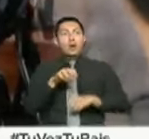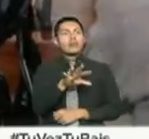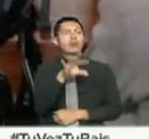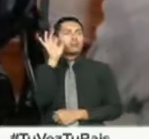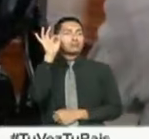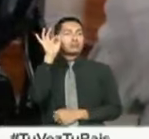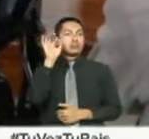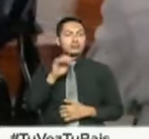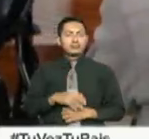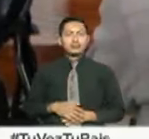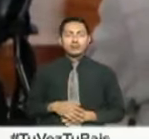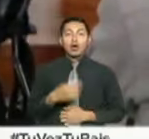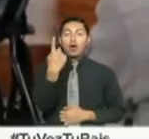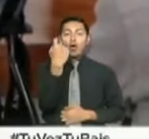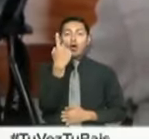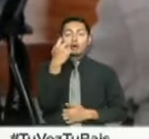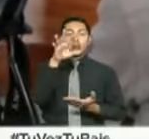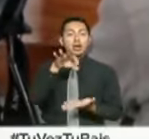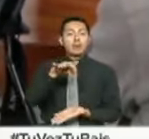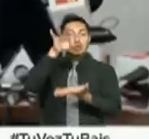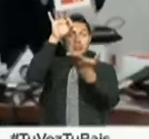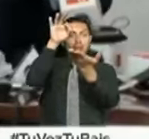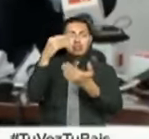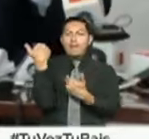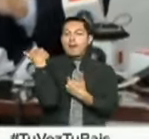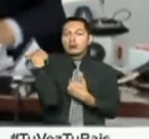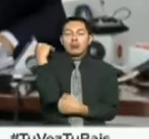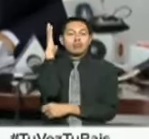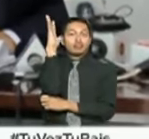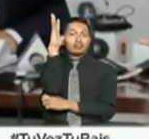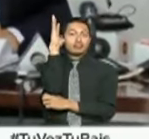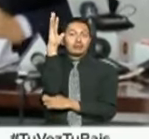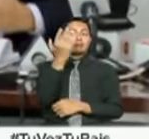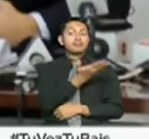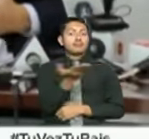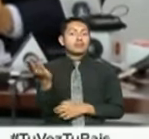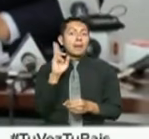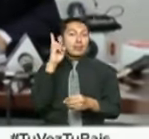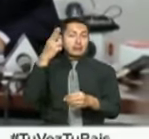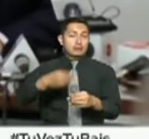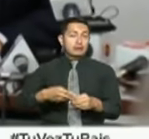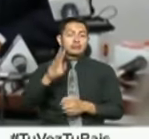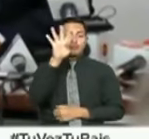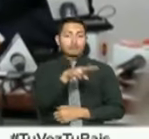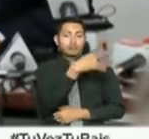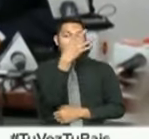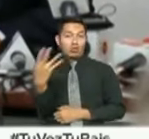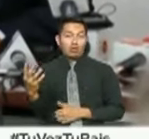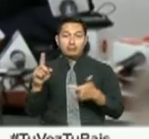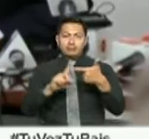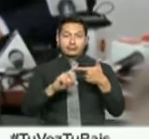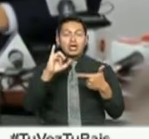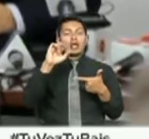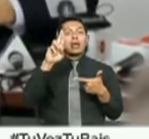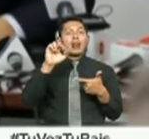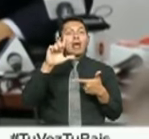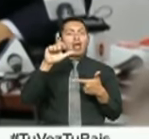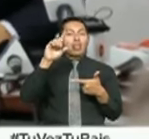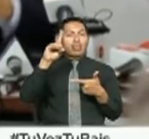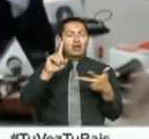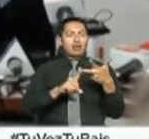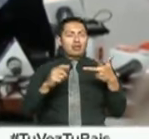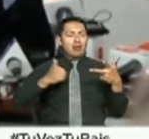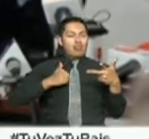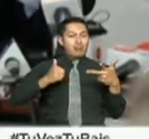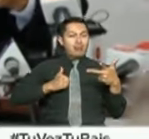industria minera estarán a cargo de las disertaciones. El evento contará con participantes de Inglaterra, Irlanda, Canadá, Chile, Perú,